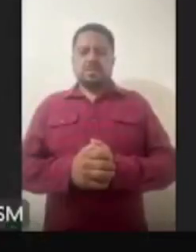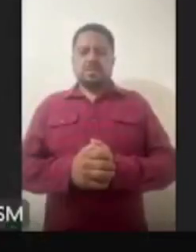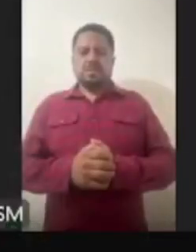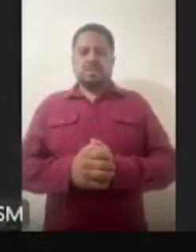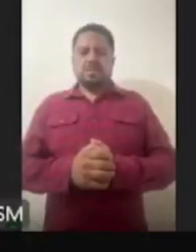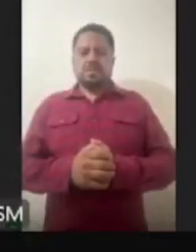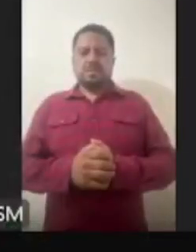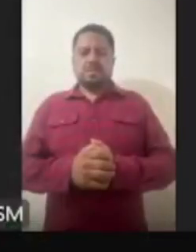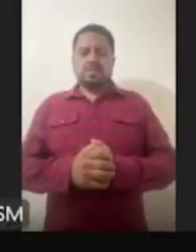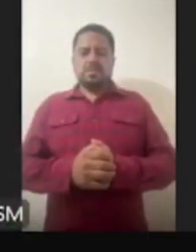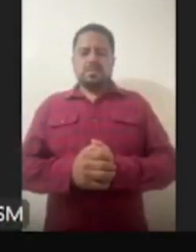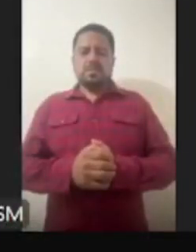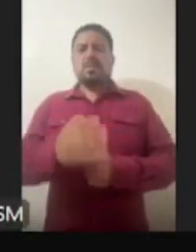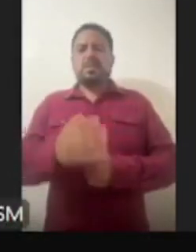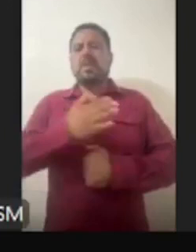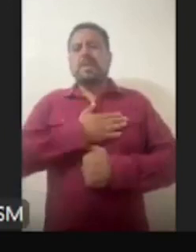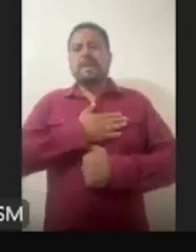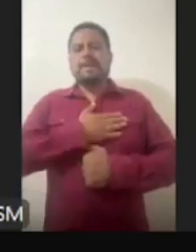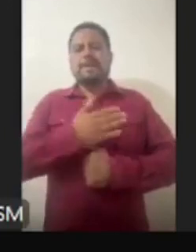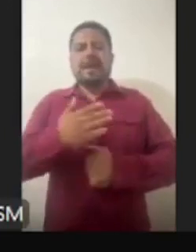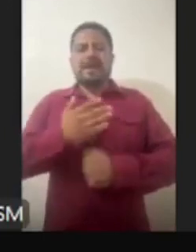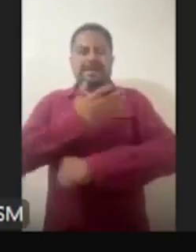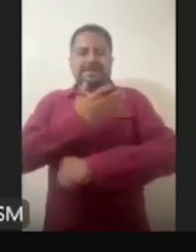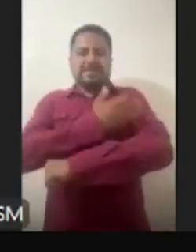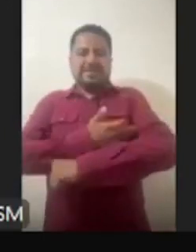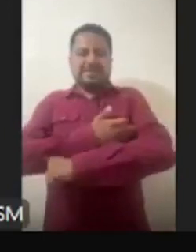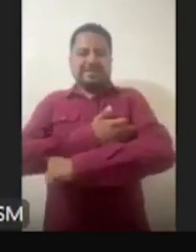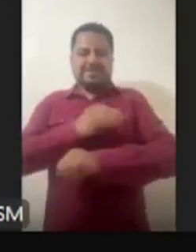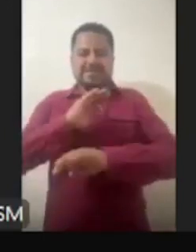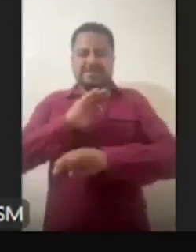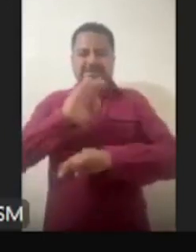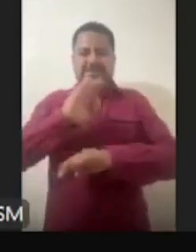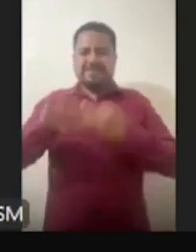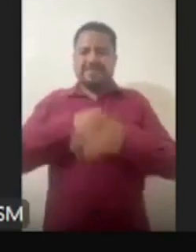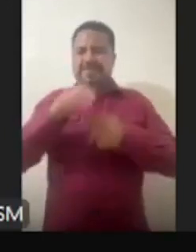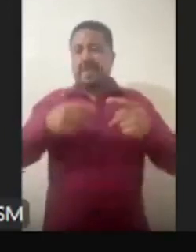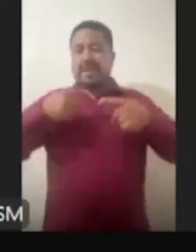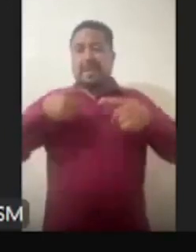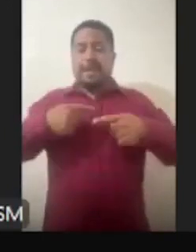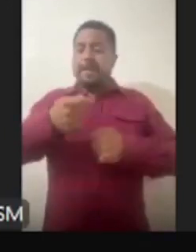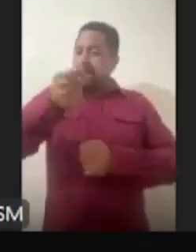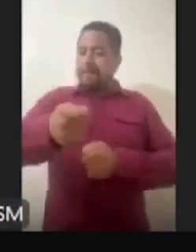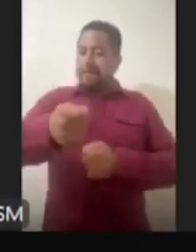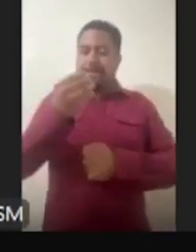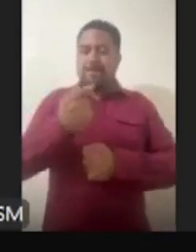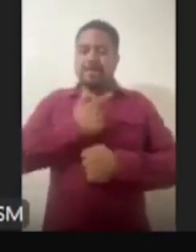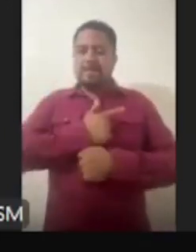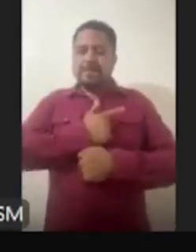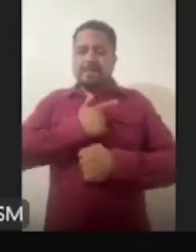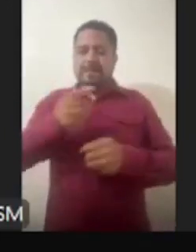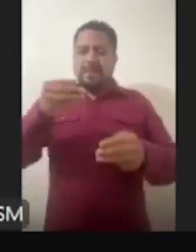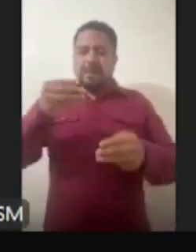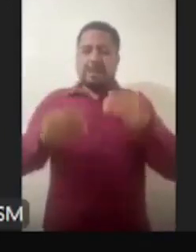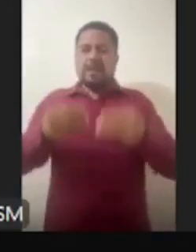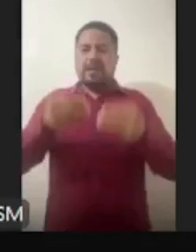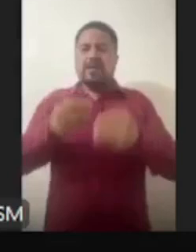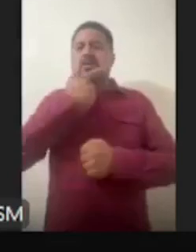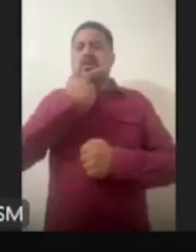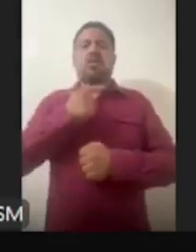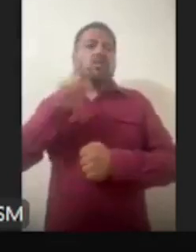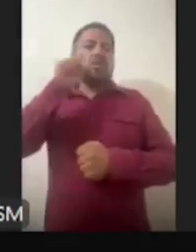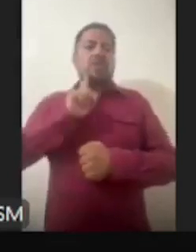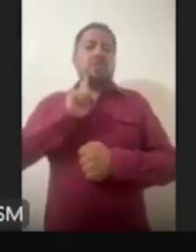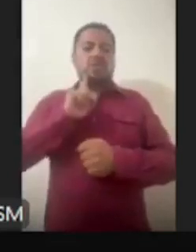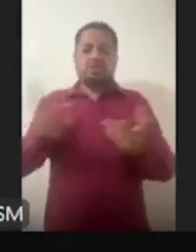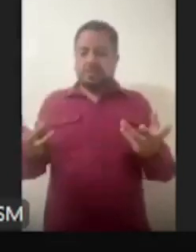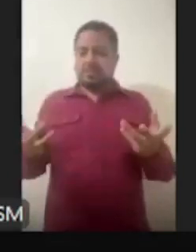Buenas tardes a todas y a todos. Saludo cordialmente a las magistradas y al magistrado que integran